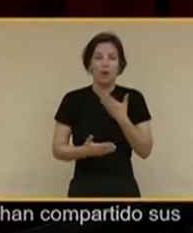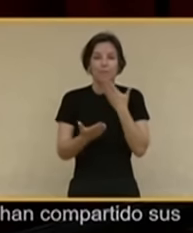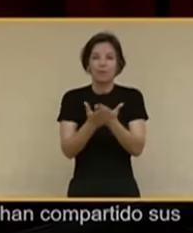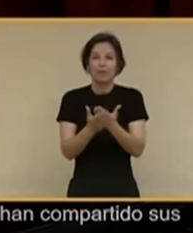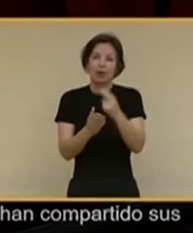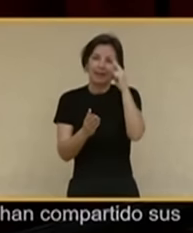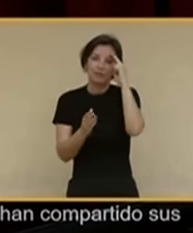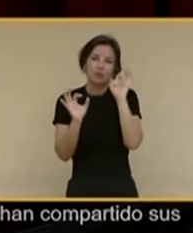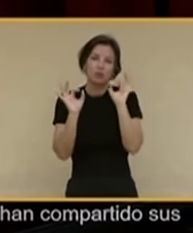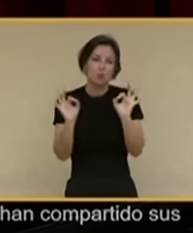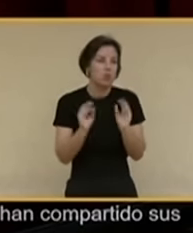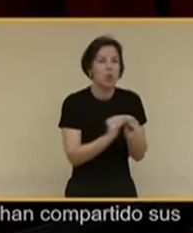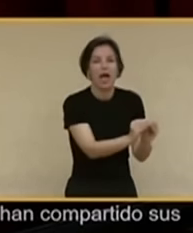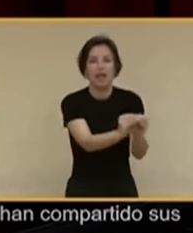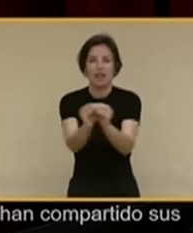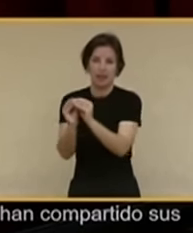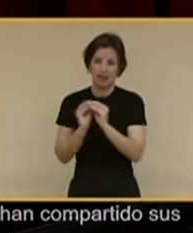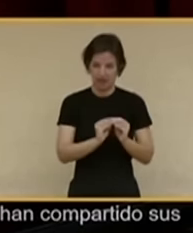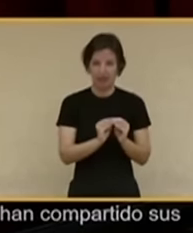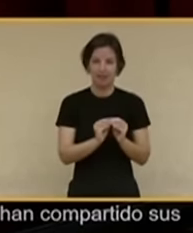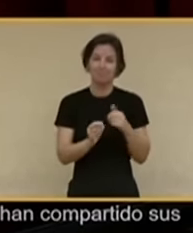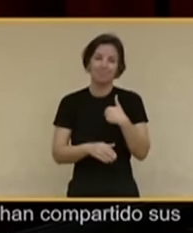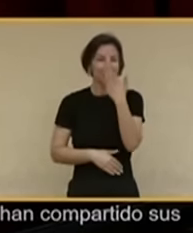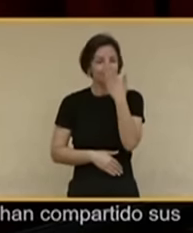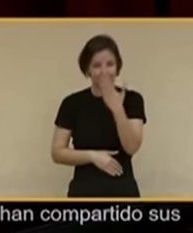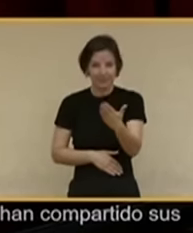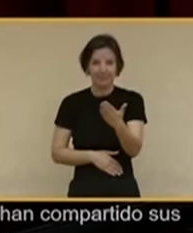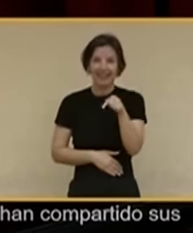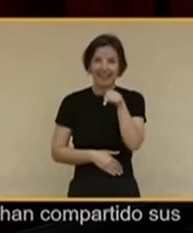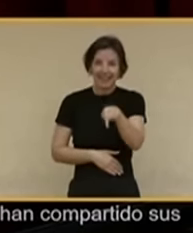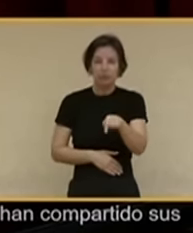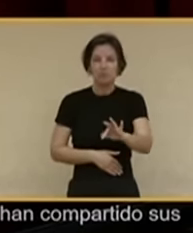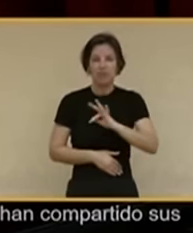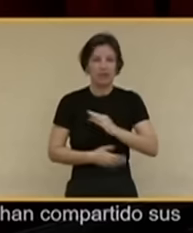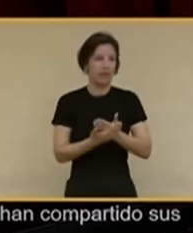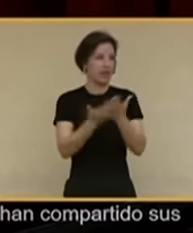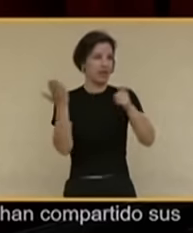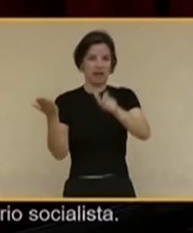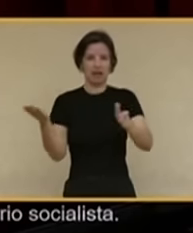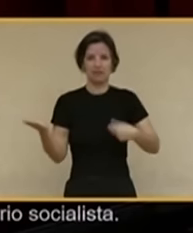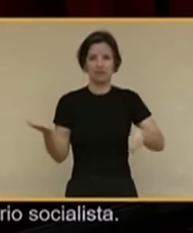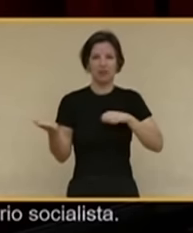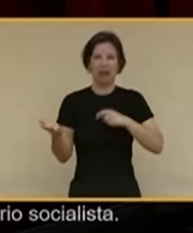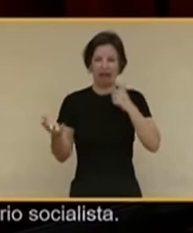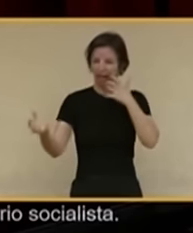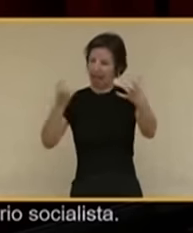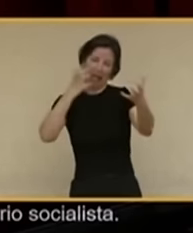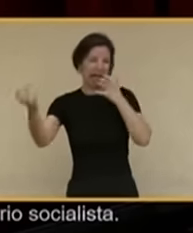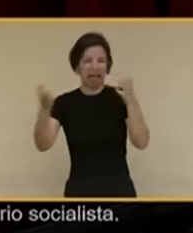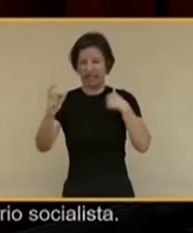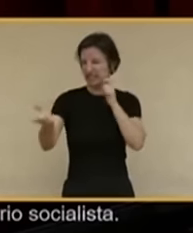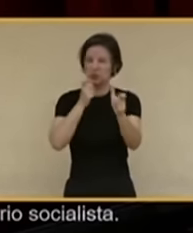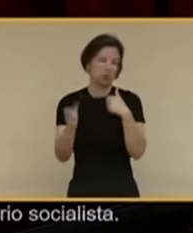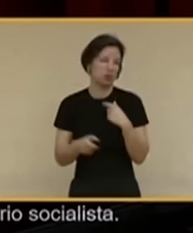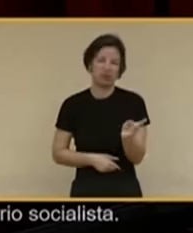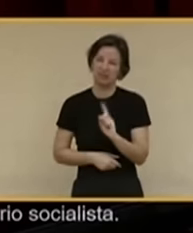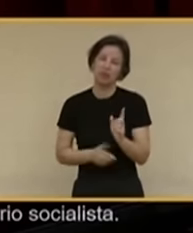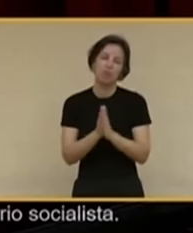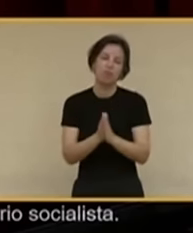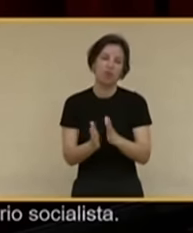el mismo respeto para todos y para todas sinceramente eso es lo que se merece la ciudadanía y no estos gritos ni estos insultos